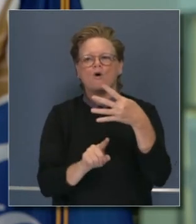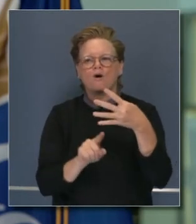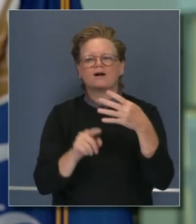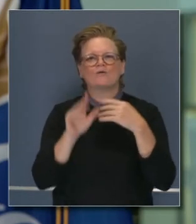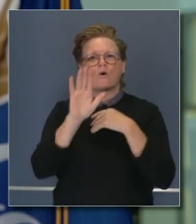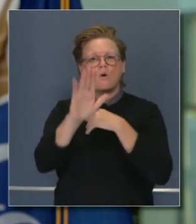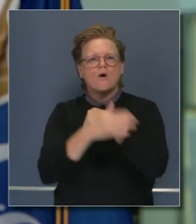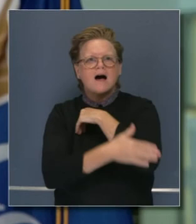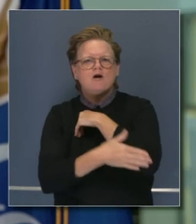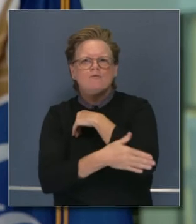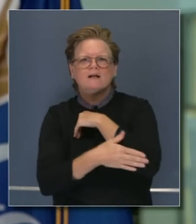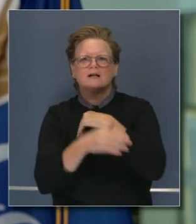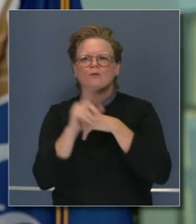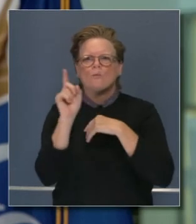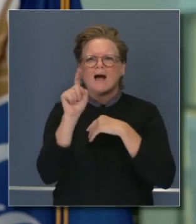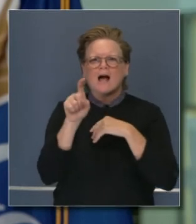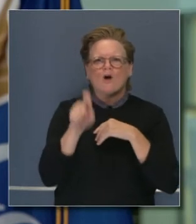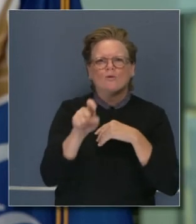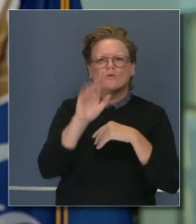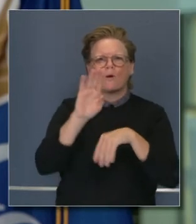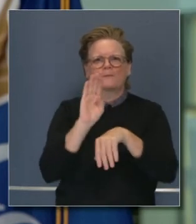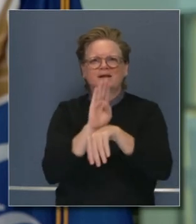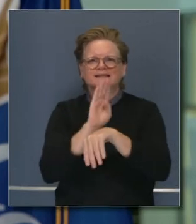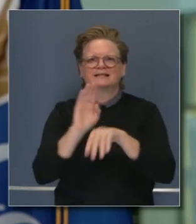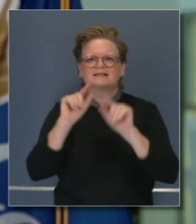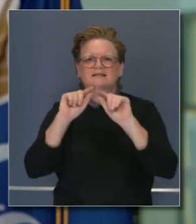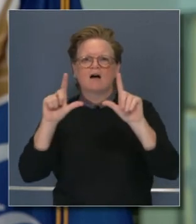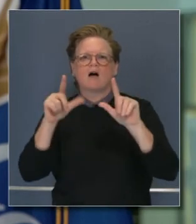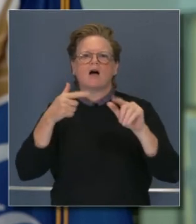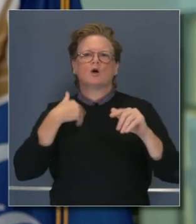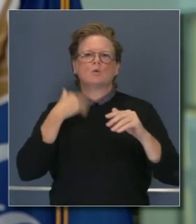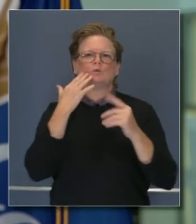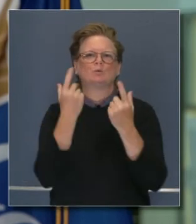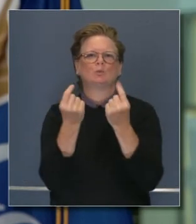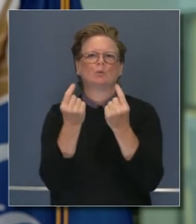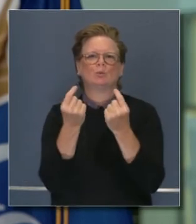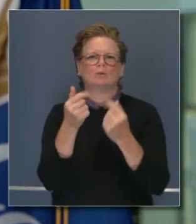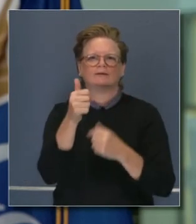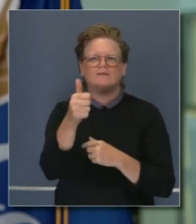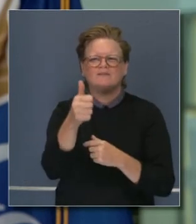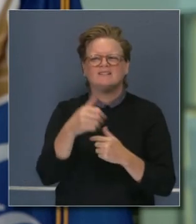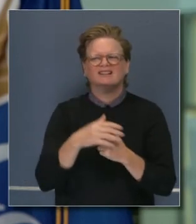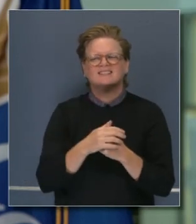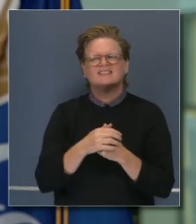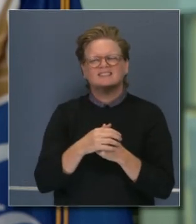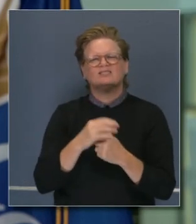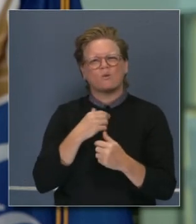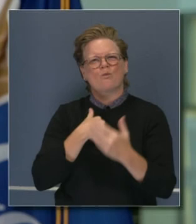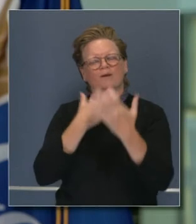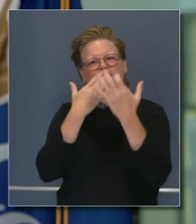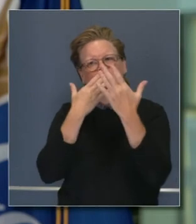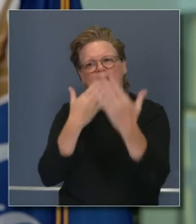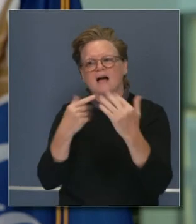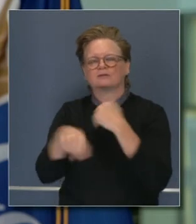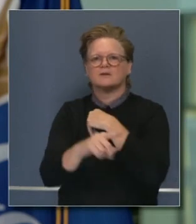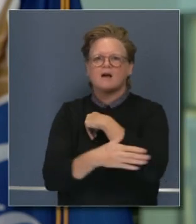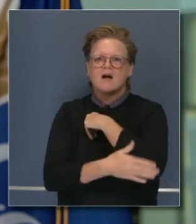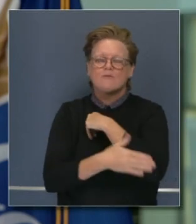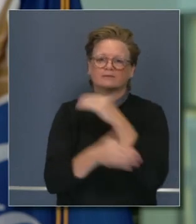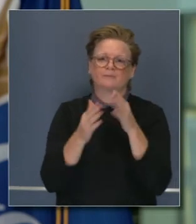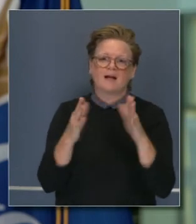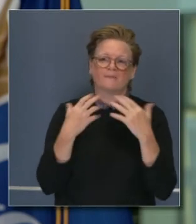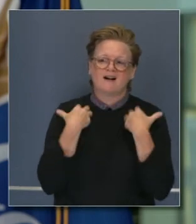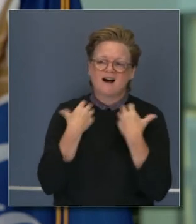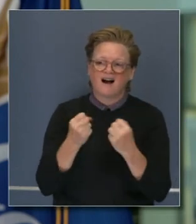de nivel a nivel, índices de positividad, gracias a todos los condados, funcionarios de salubridad, líderes de